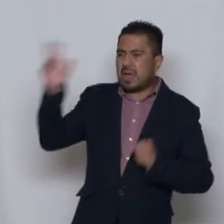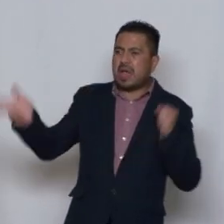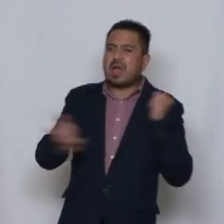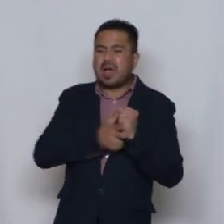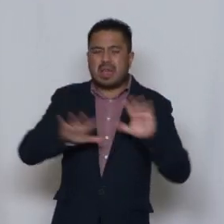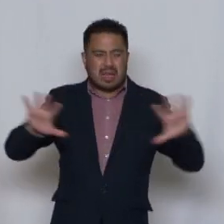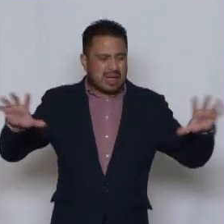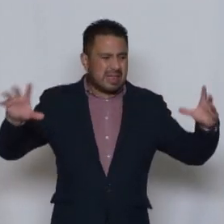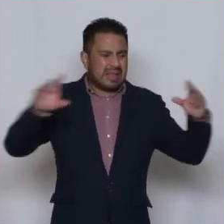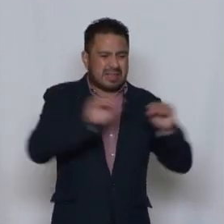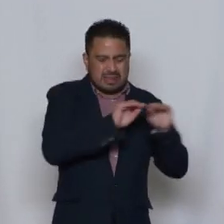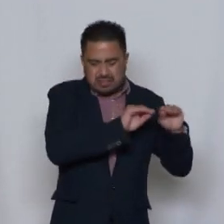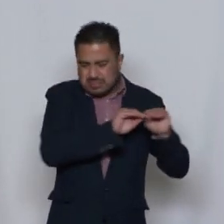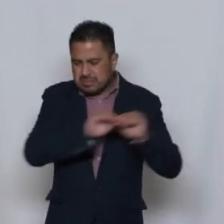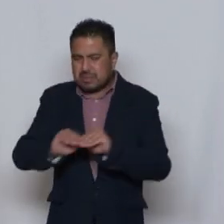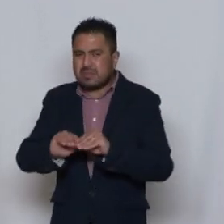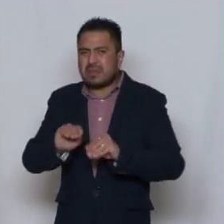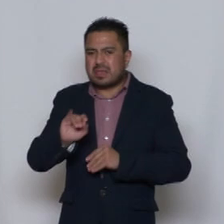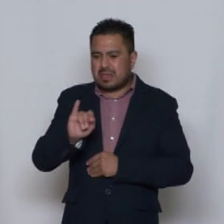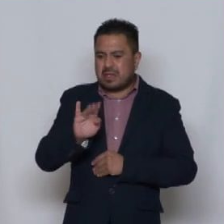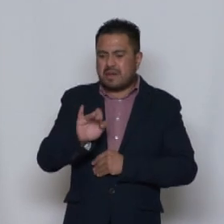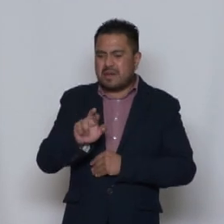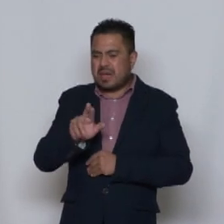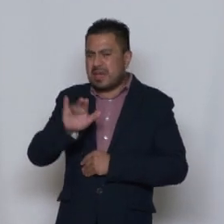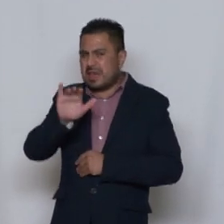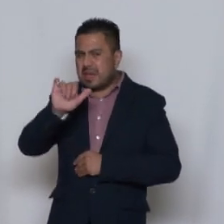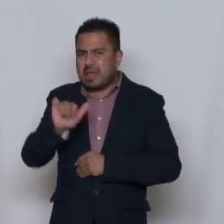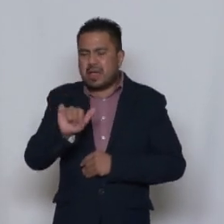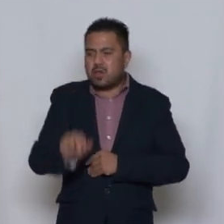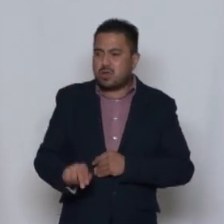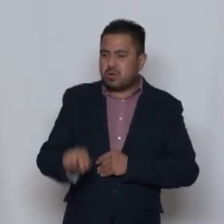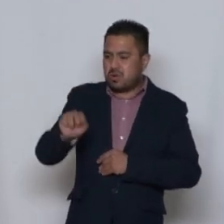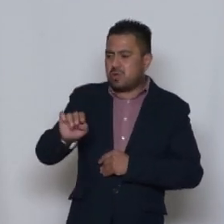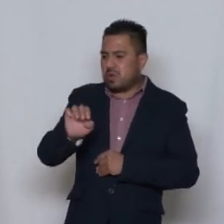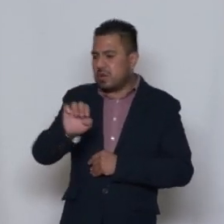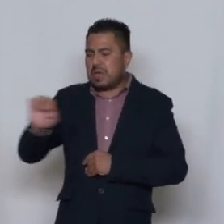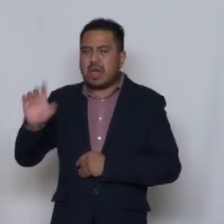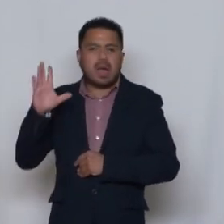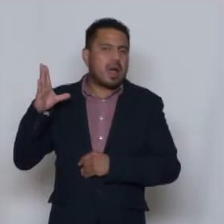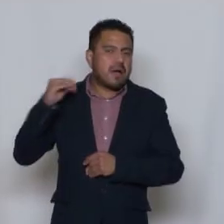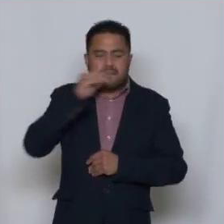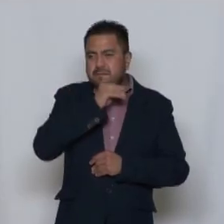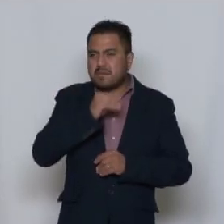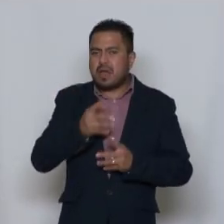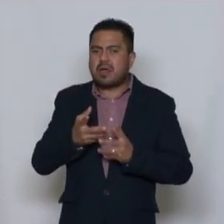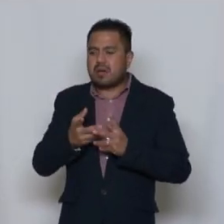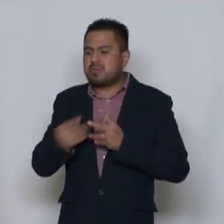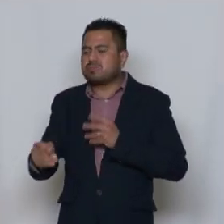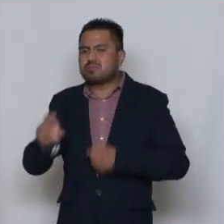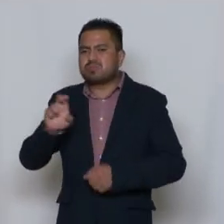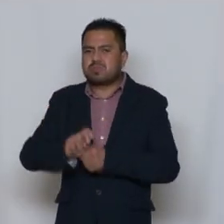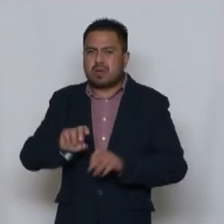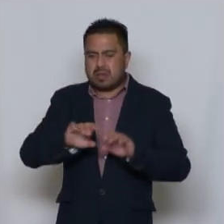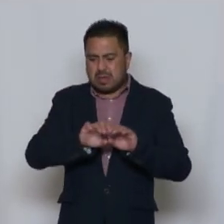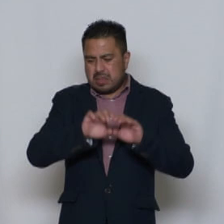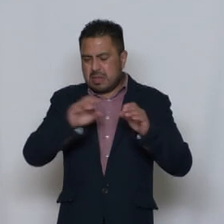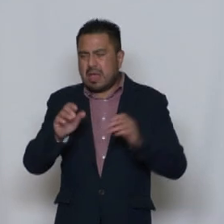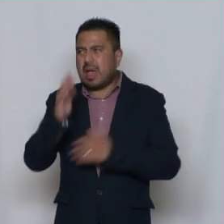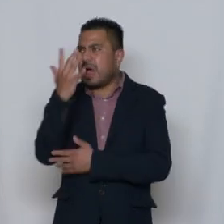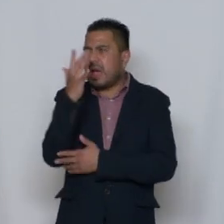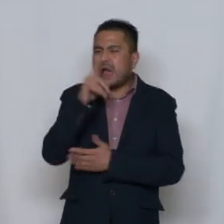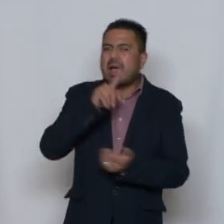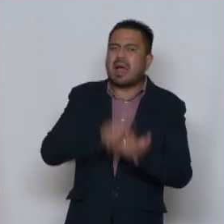desplazan principalmente por la península ibérica y el noreste de África y se reproducen debajo de una teja, por ejemplo, en